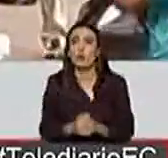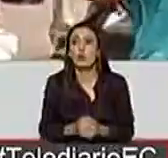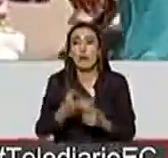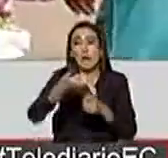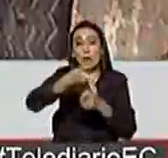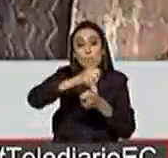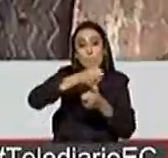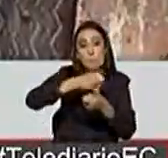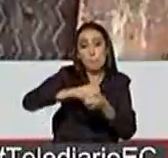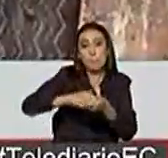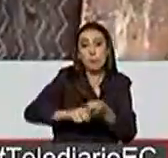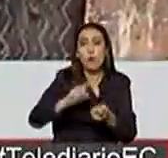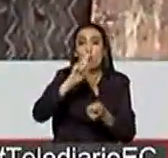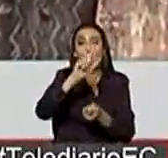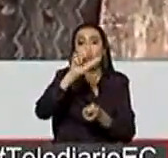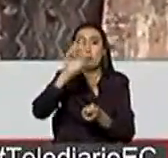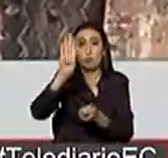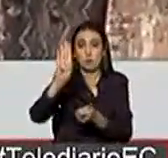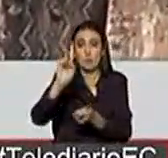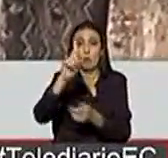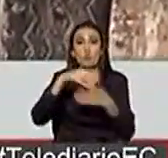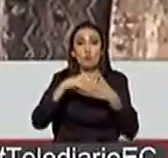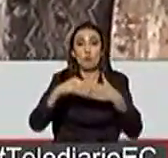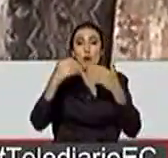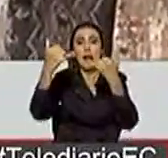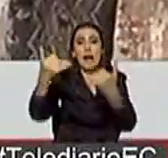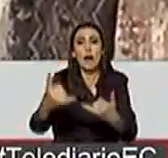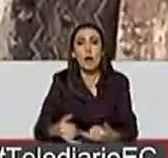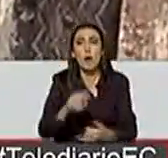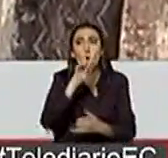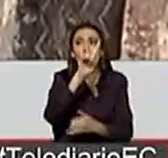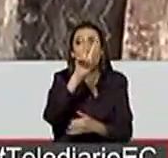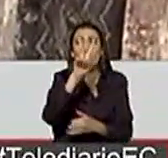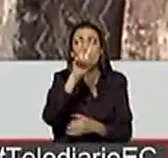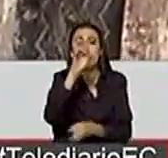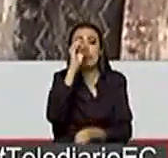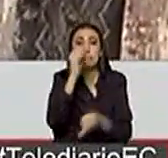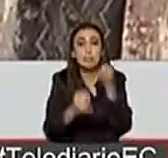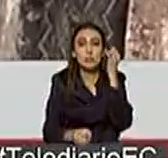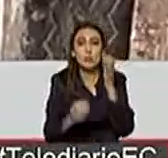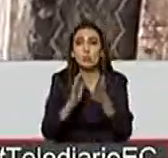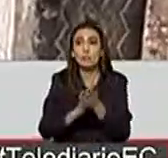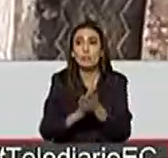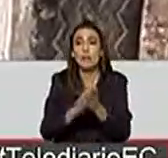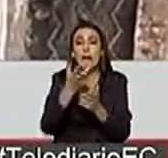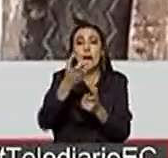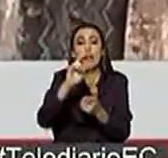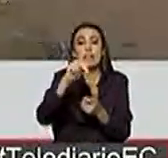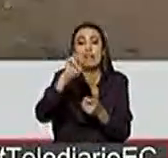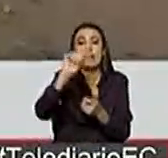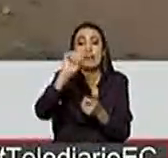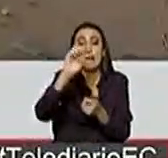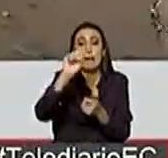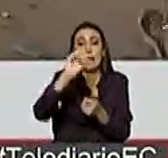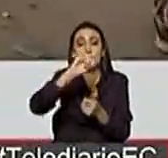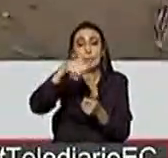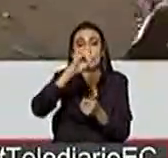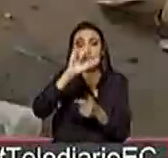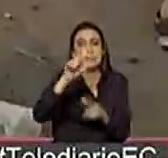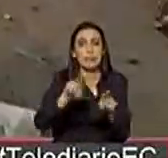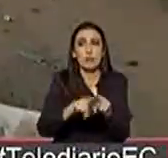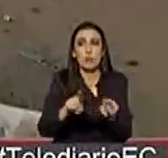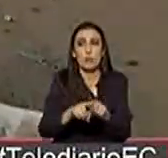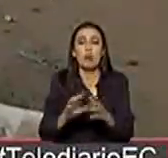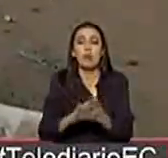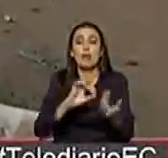papa la compramos una la libra a un dólar pero había estaba en el 5 centavos lo que ven harán y hasta 8 por un dólar en los mercados la